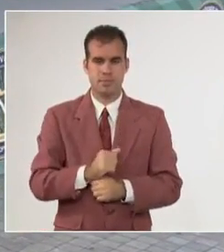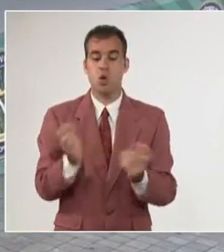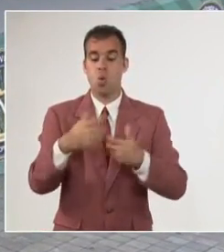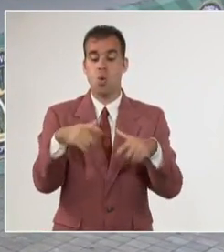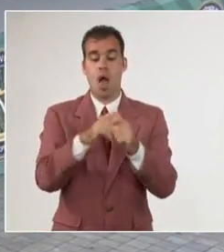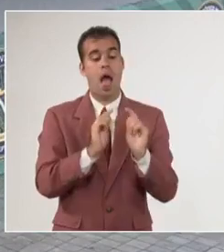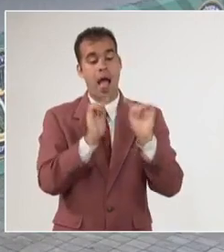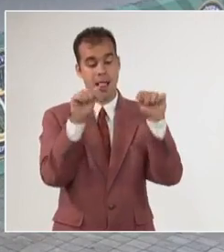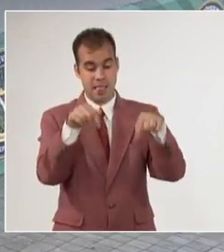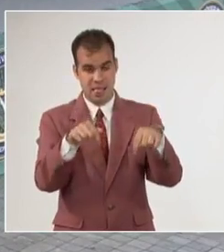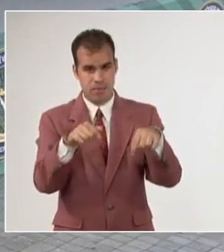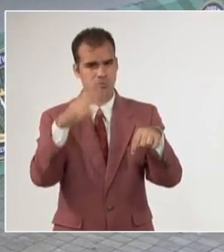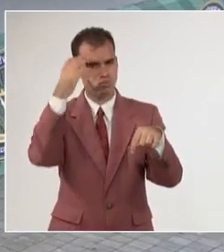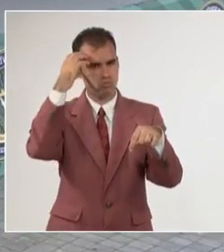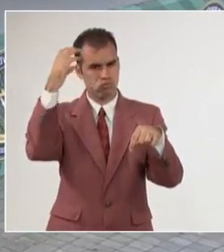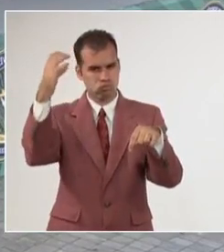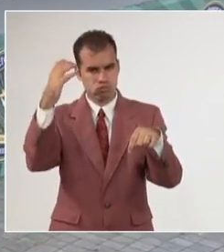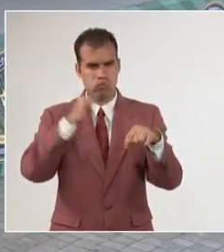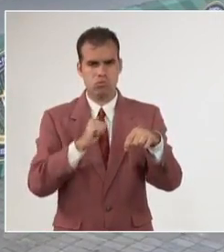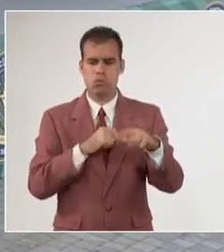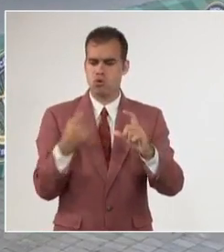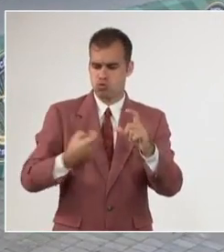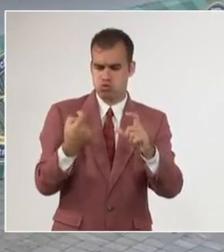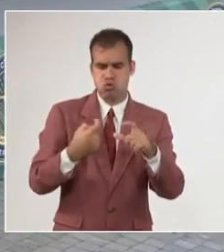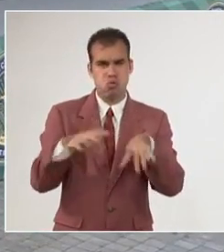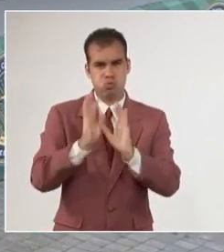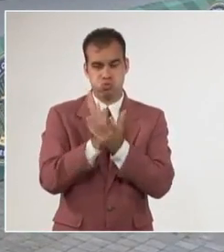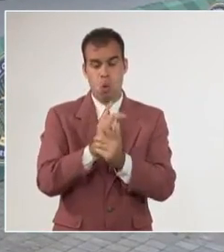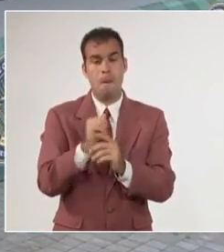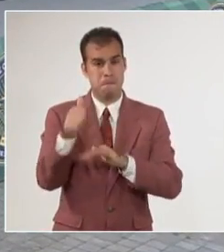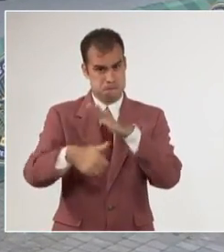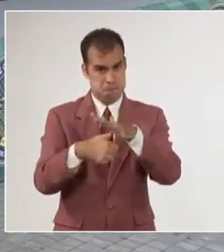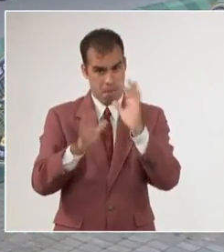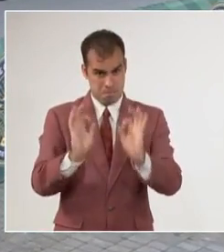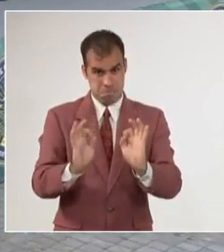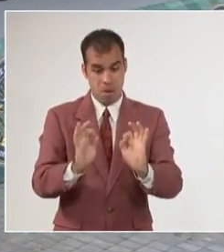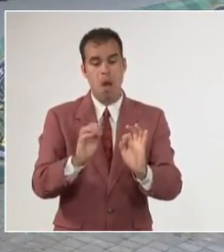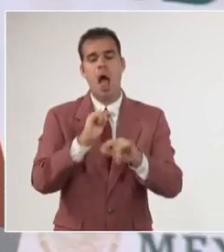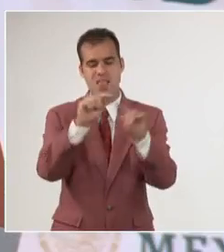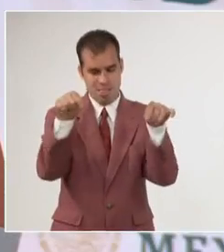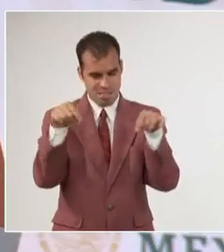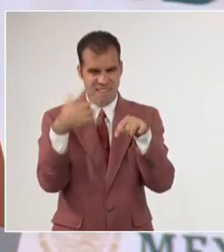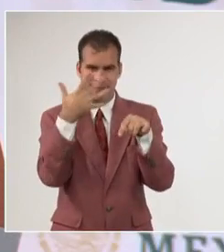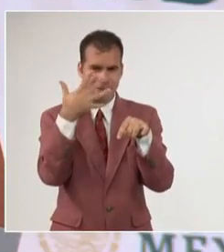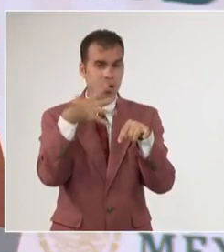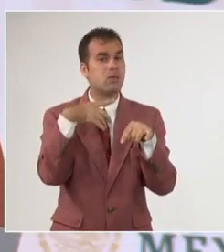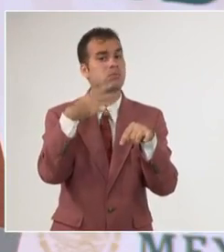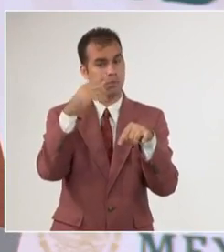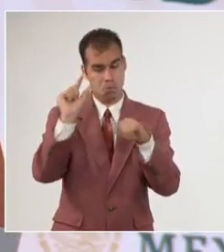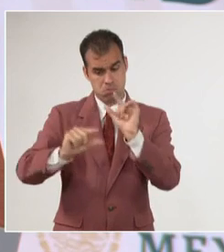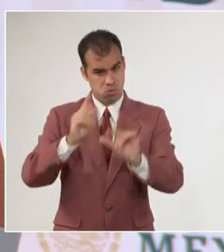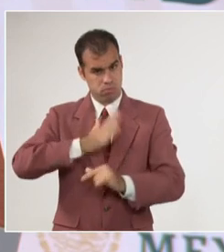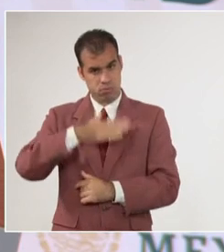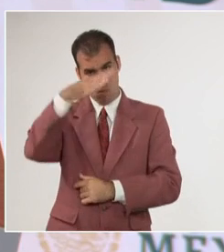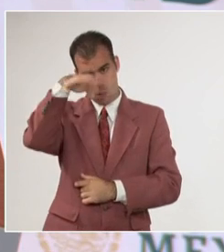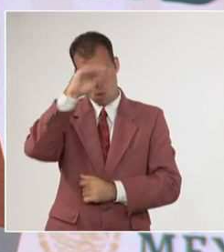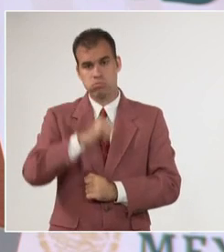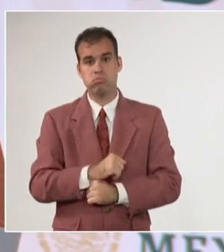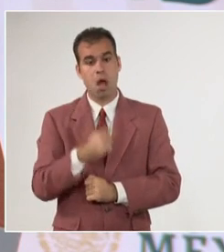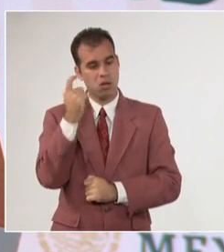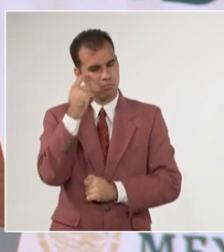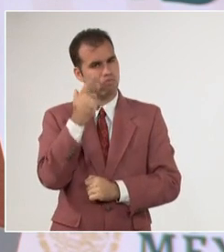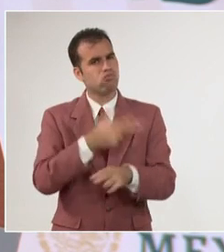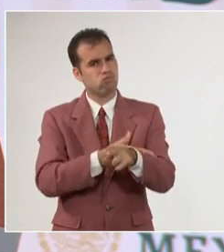gobierno, el exilio o la guerra al lado de Juárez, hubo siempre cubanos. Elogian su obra magnífica